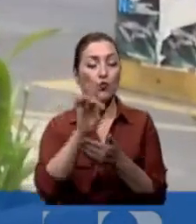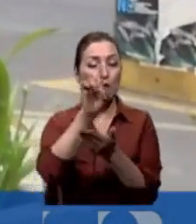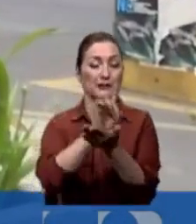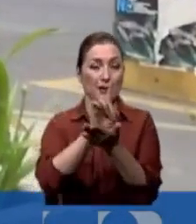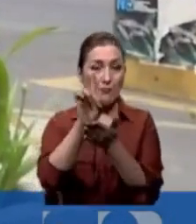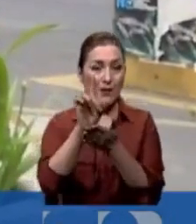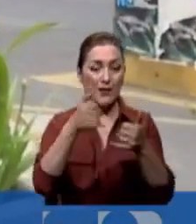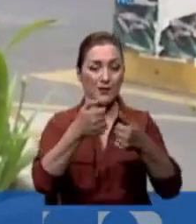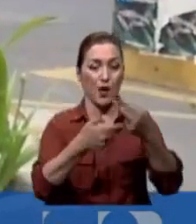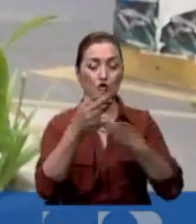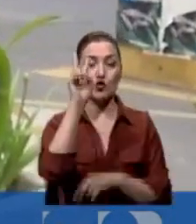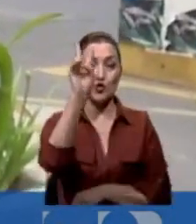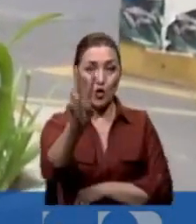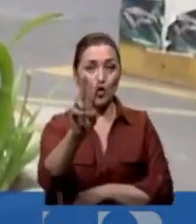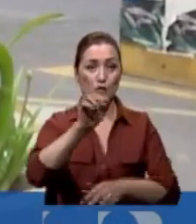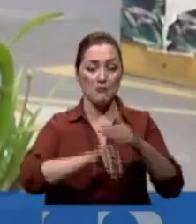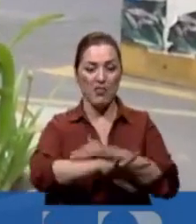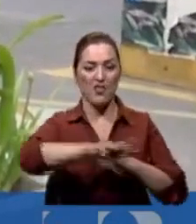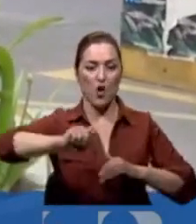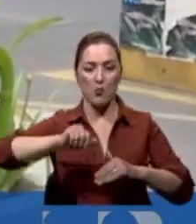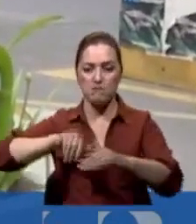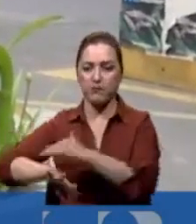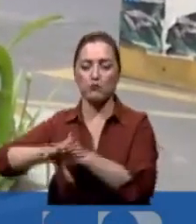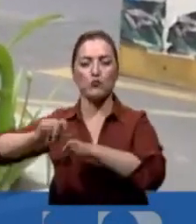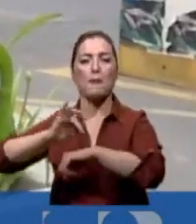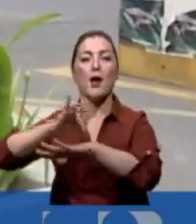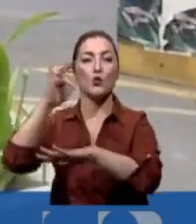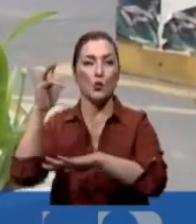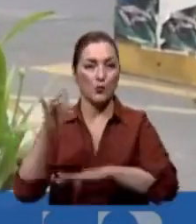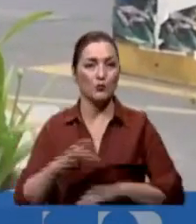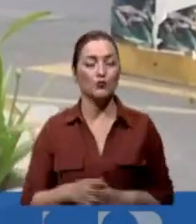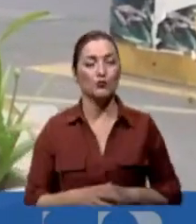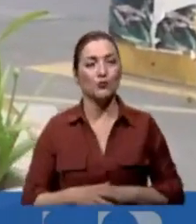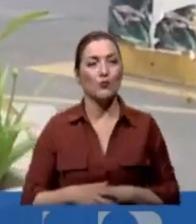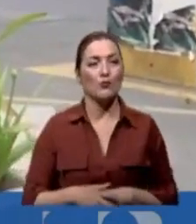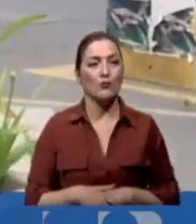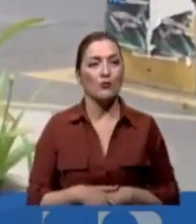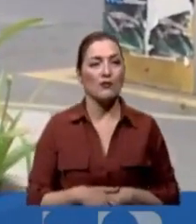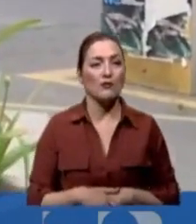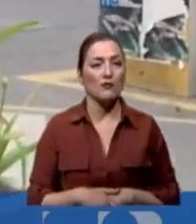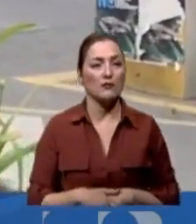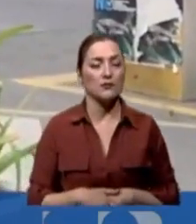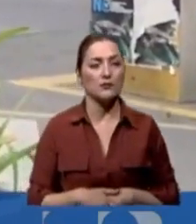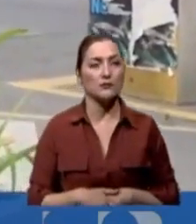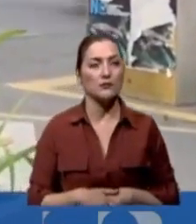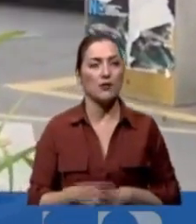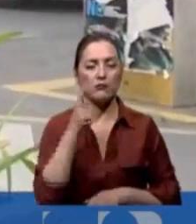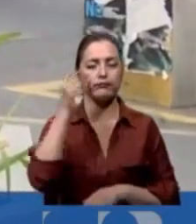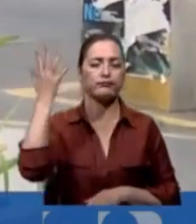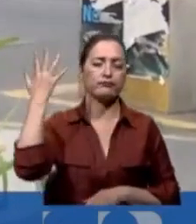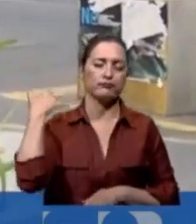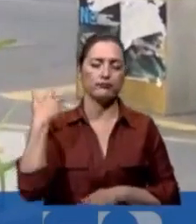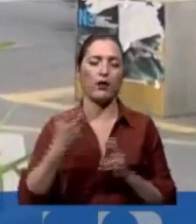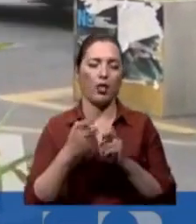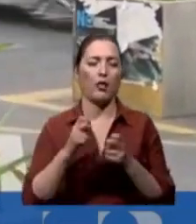semana dos locales comerciales han sido asaltados en horas de la madrugada. Sin embargo, esto ya viene ocurriendo desde hace mucho tiempo